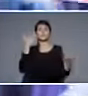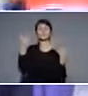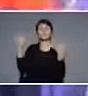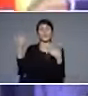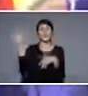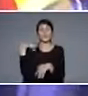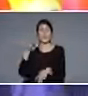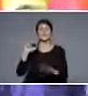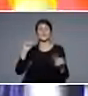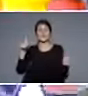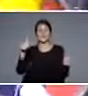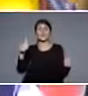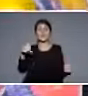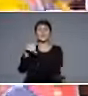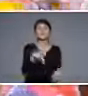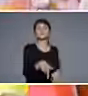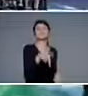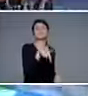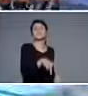empieza aquí.